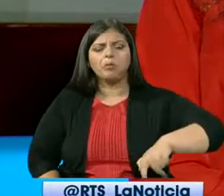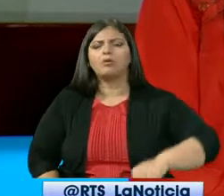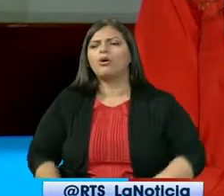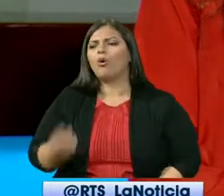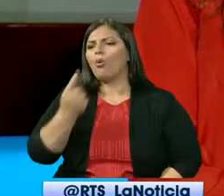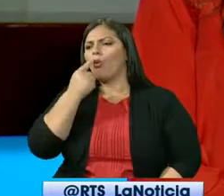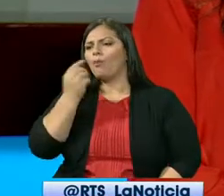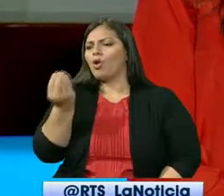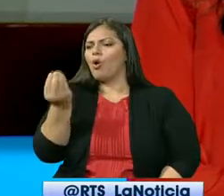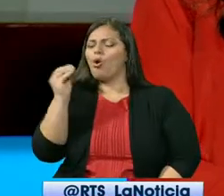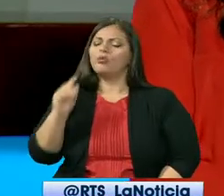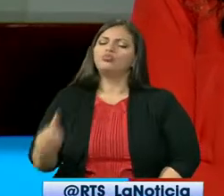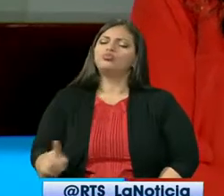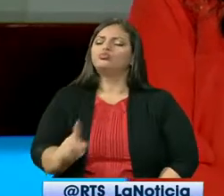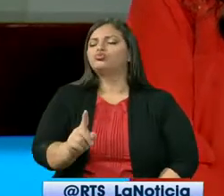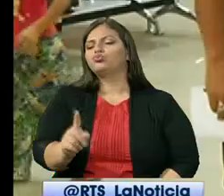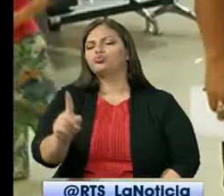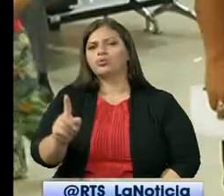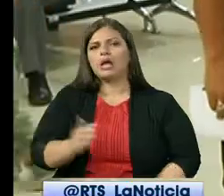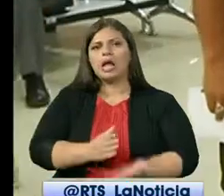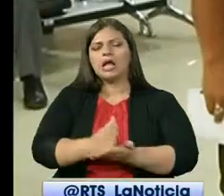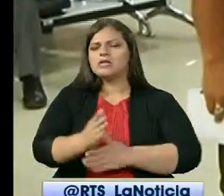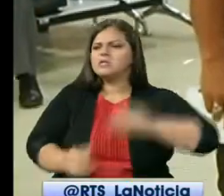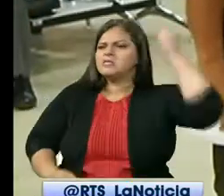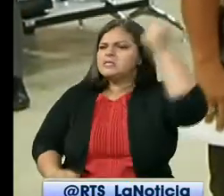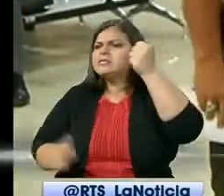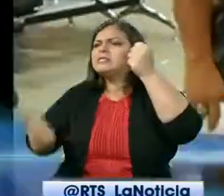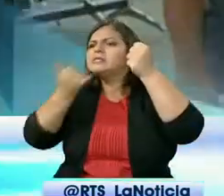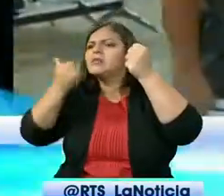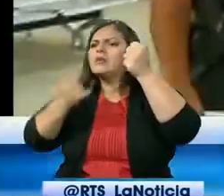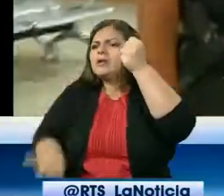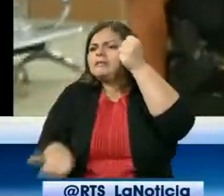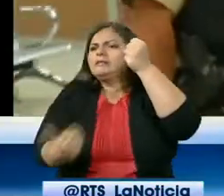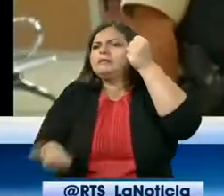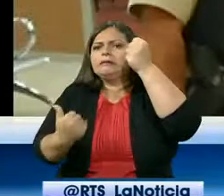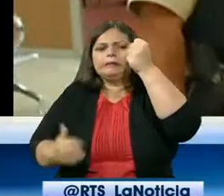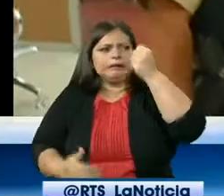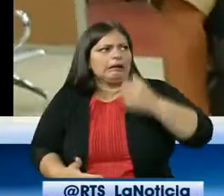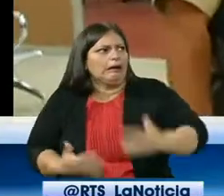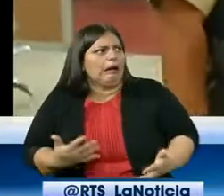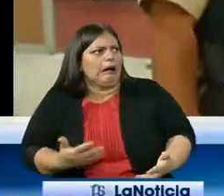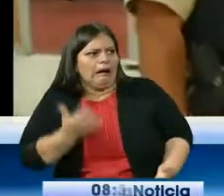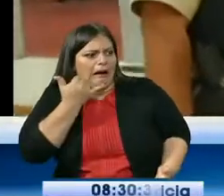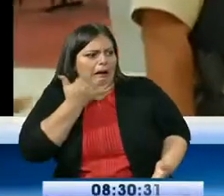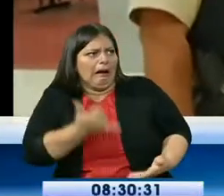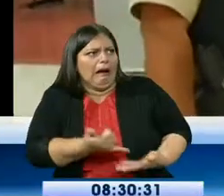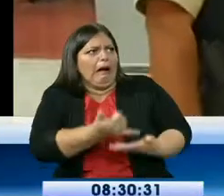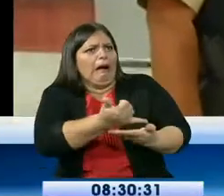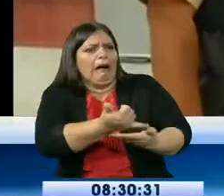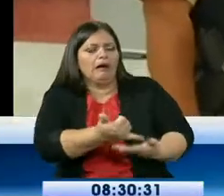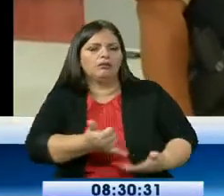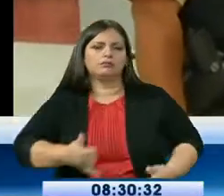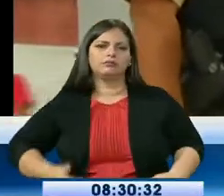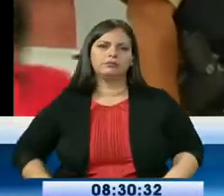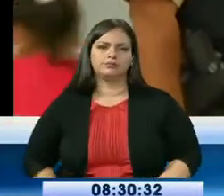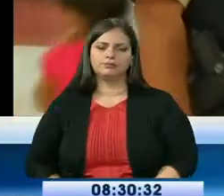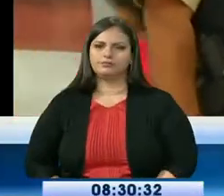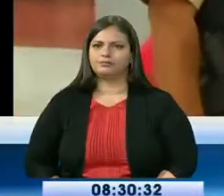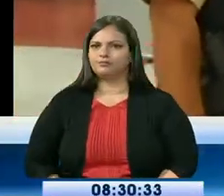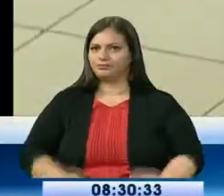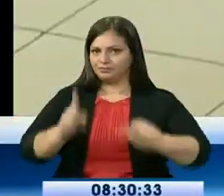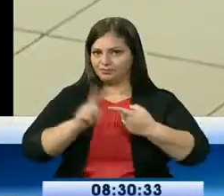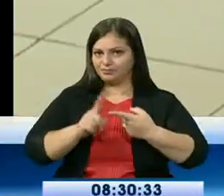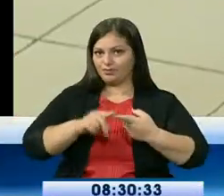un cuchillo. Mientras realizaban un operativo a Trisimotos, el sospechoso de tan solo 17